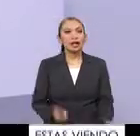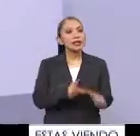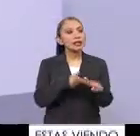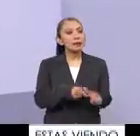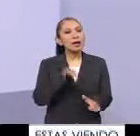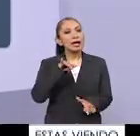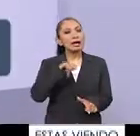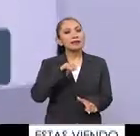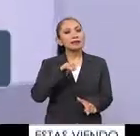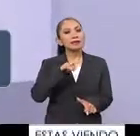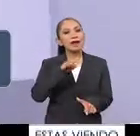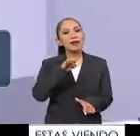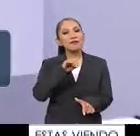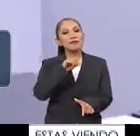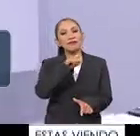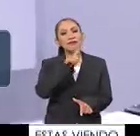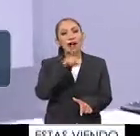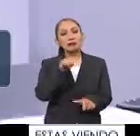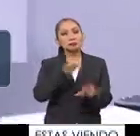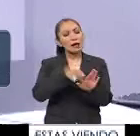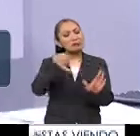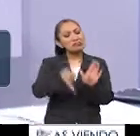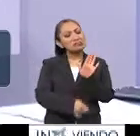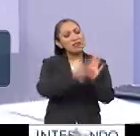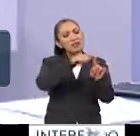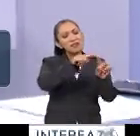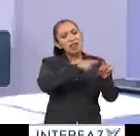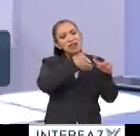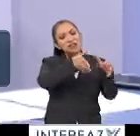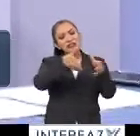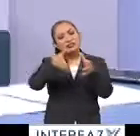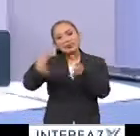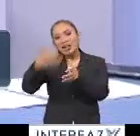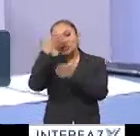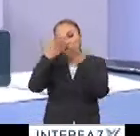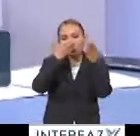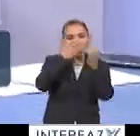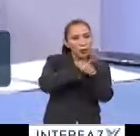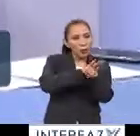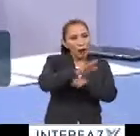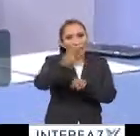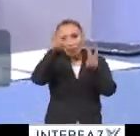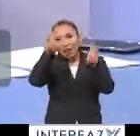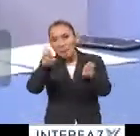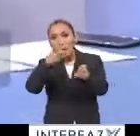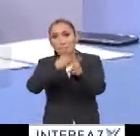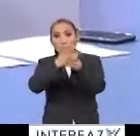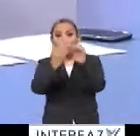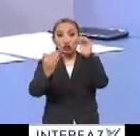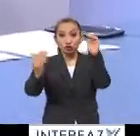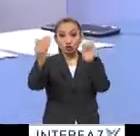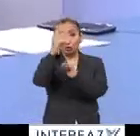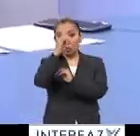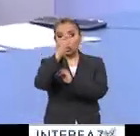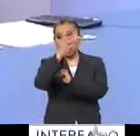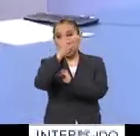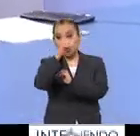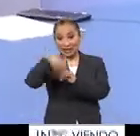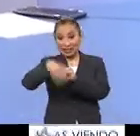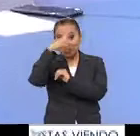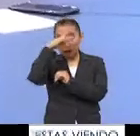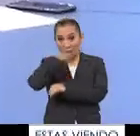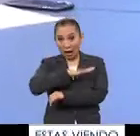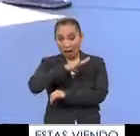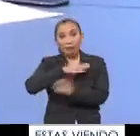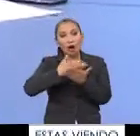Seguimos en Interfaz, ahondando más en las distintas opciones académicas, sobre todo en temas de posgrado que existen en nuestro país.